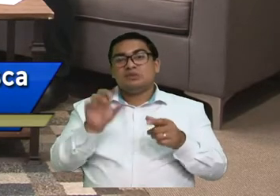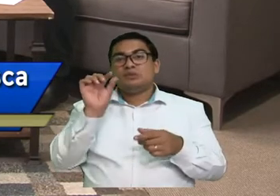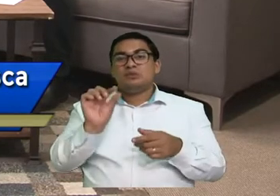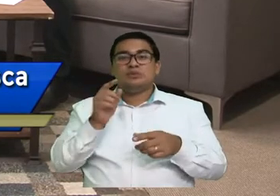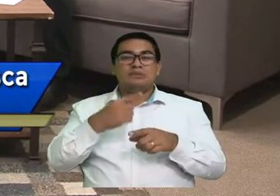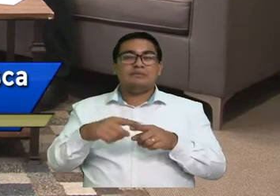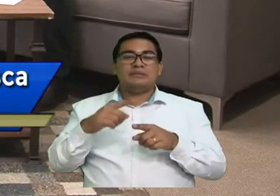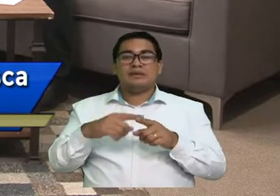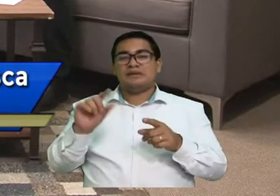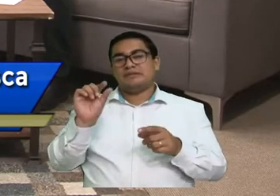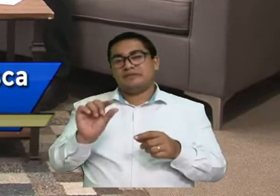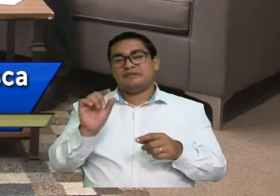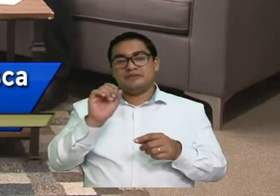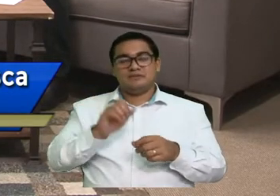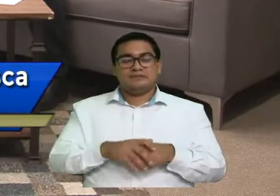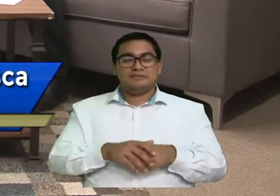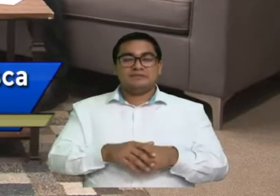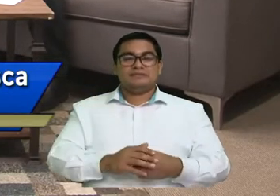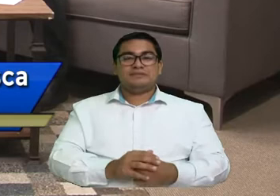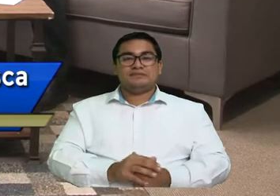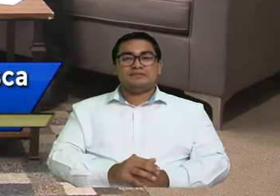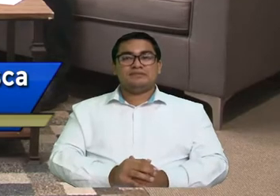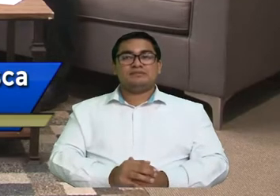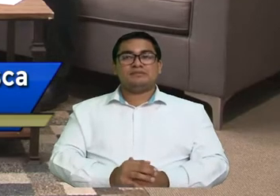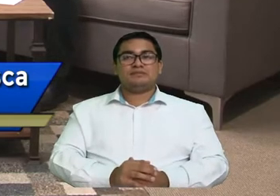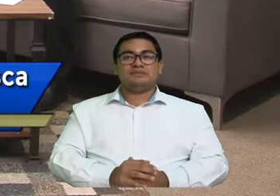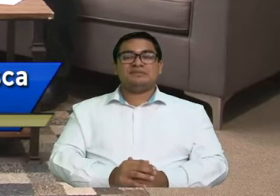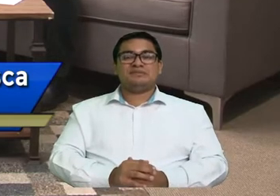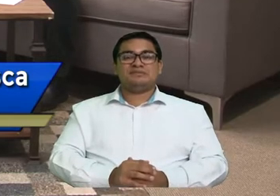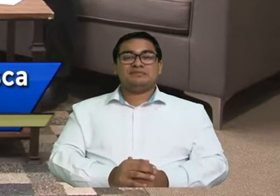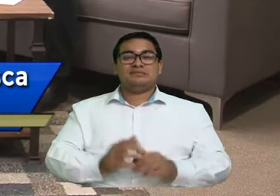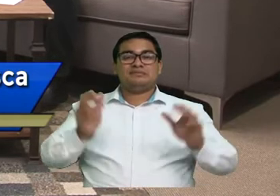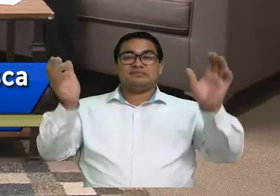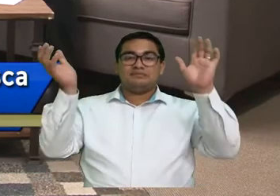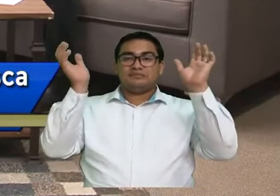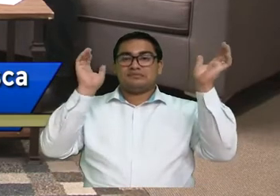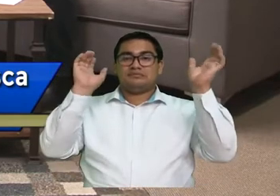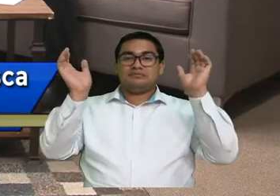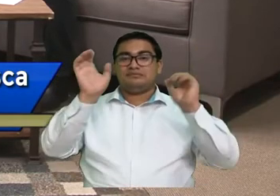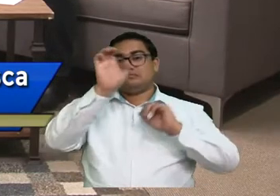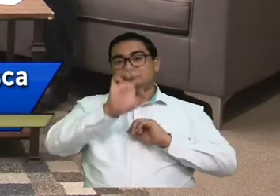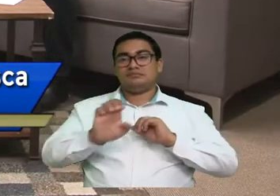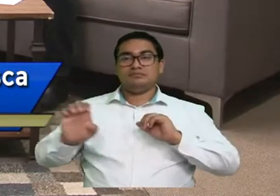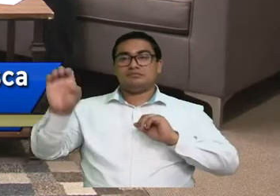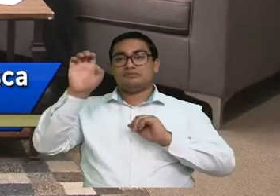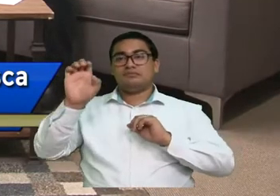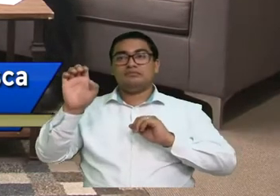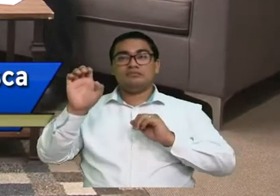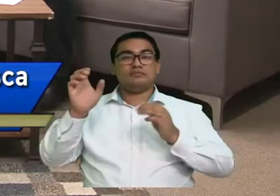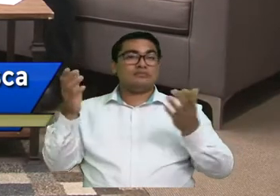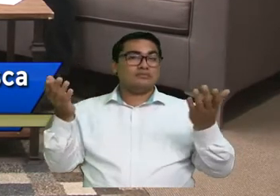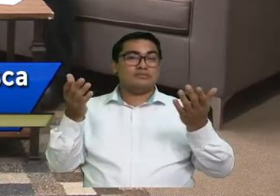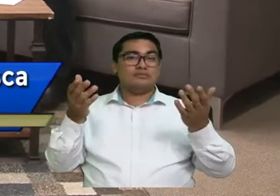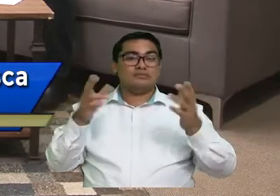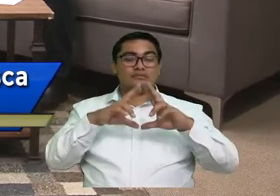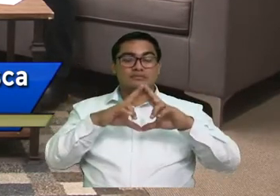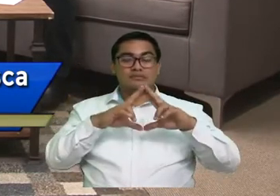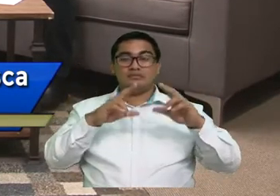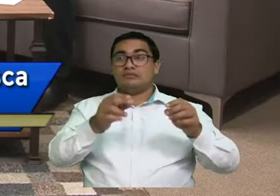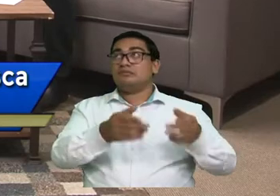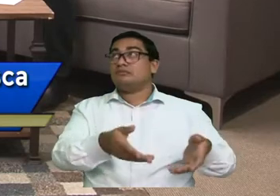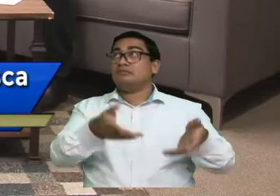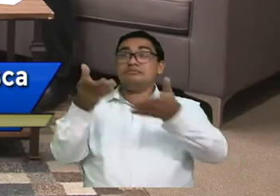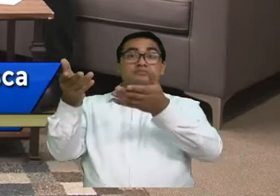disminución del precio. El mercado europeo todavía lo tenemos